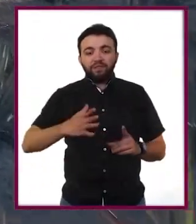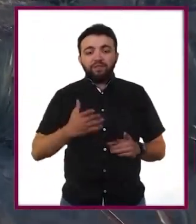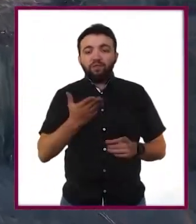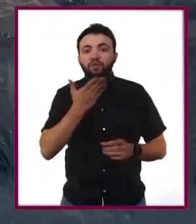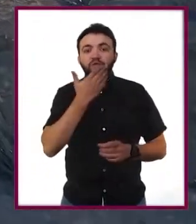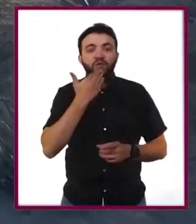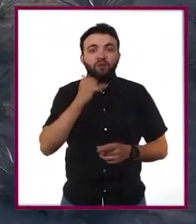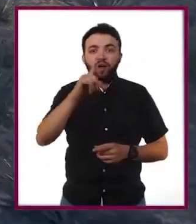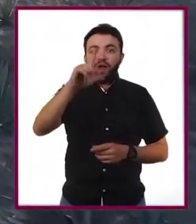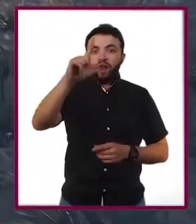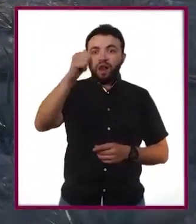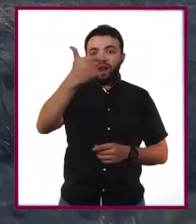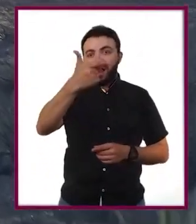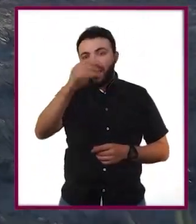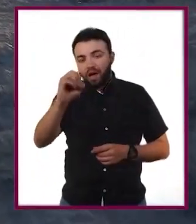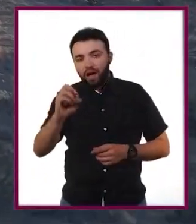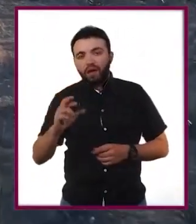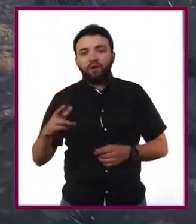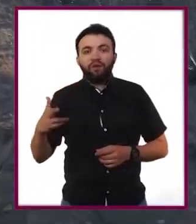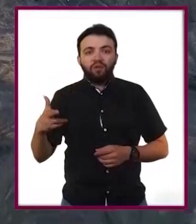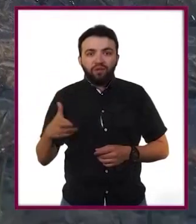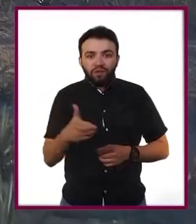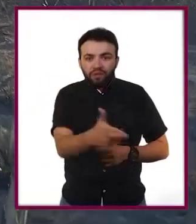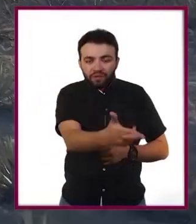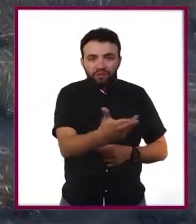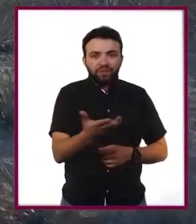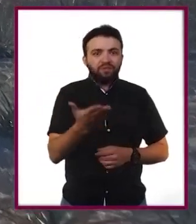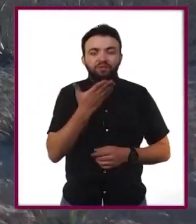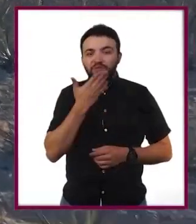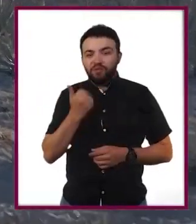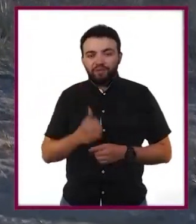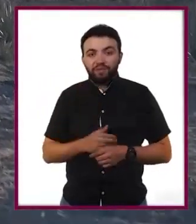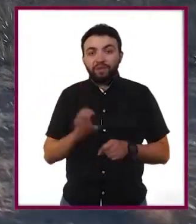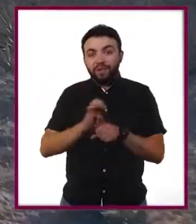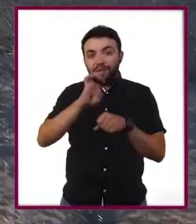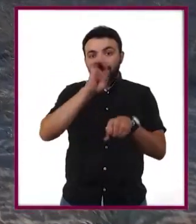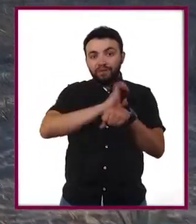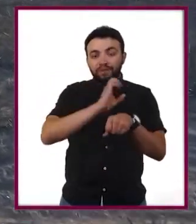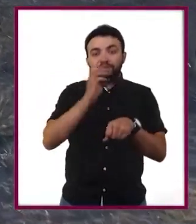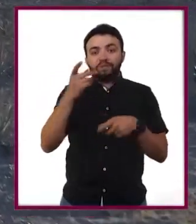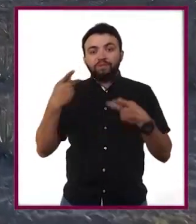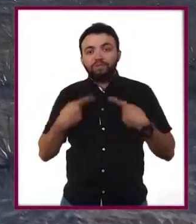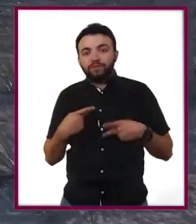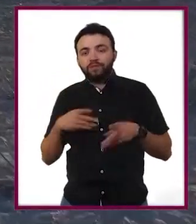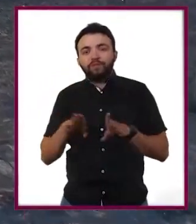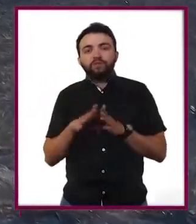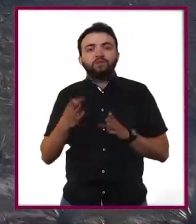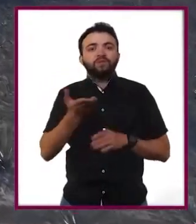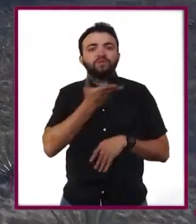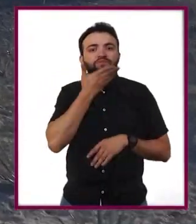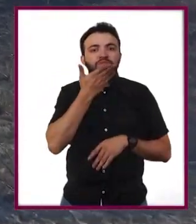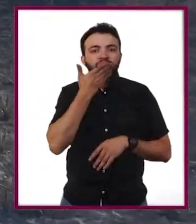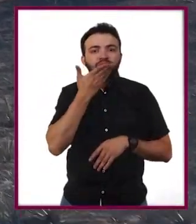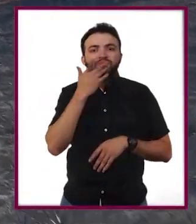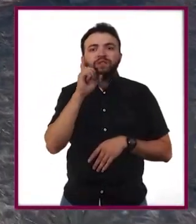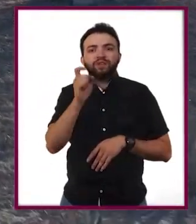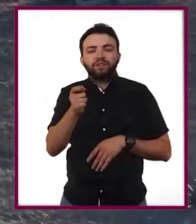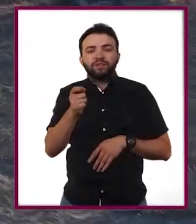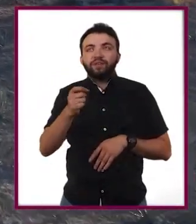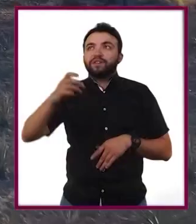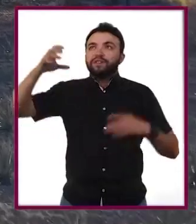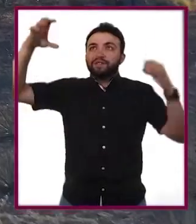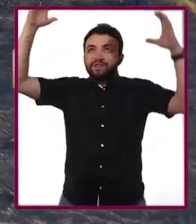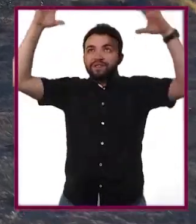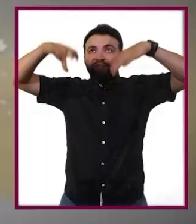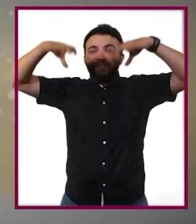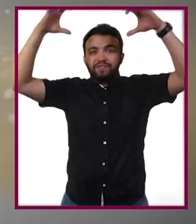decir, no hay lagos, ríos o manantiales. Entonces, la población lo que estaba acostumbrada era vivir del agua de la lluvia,